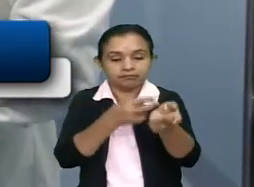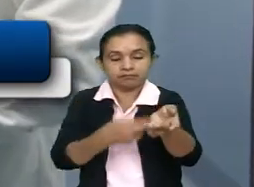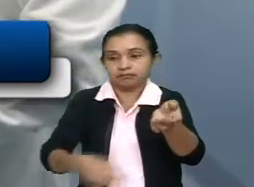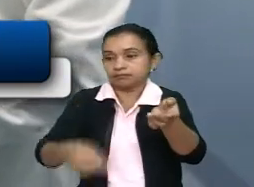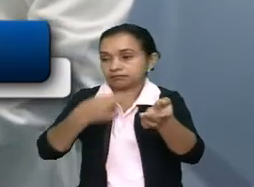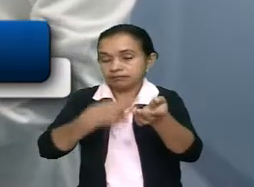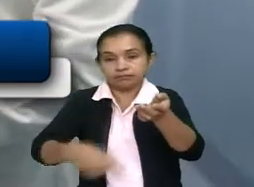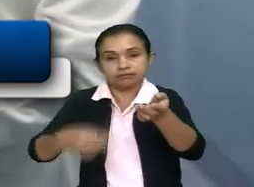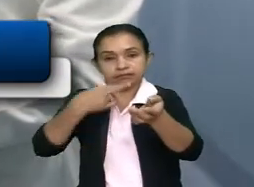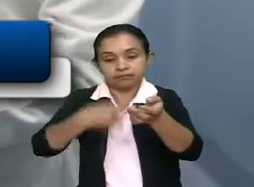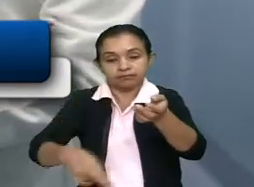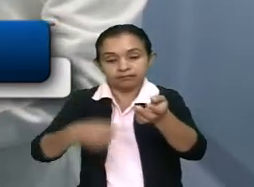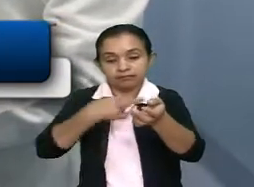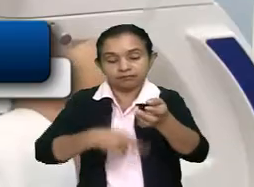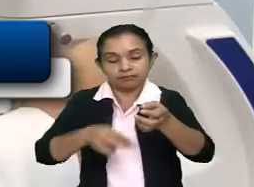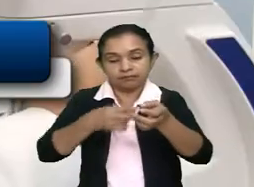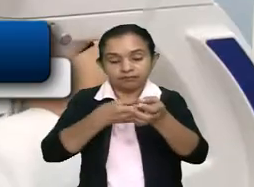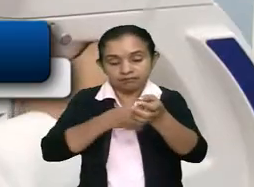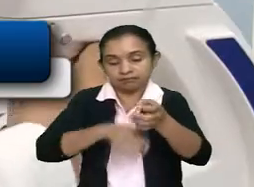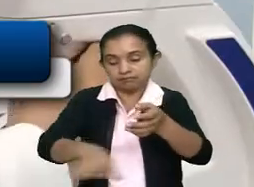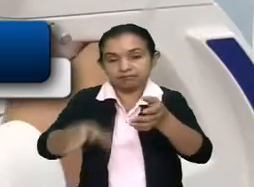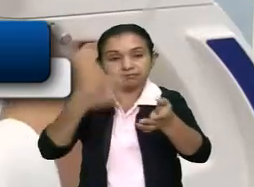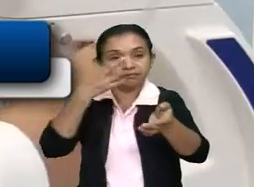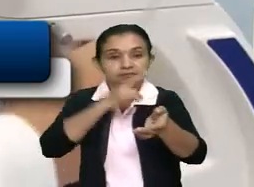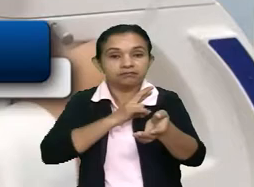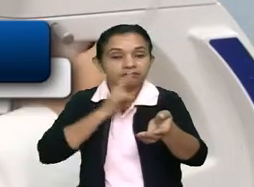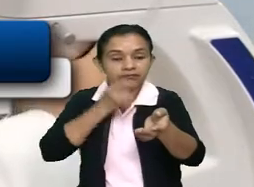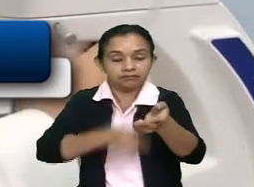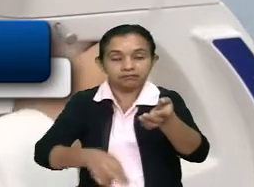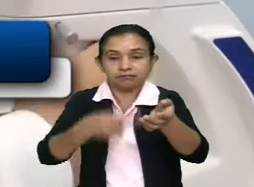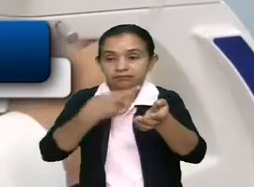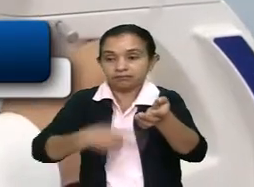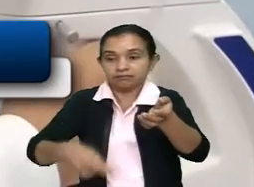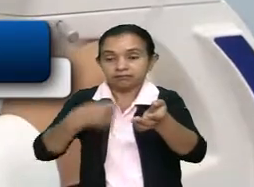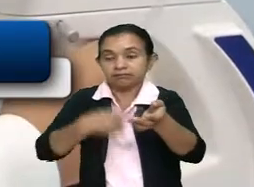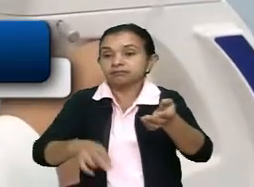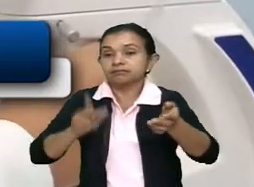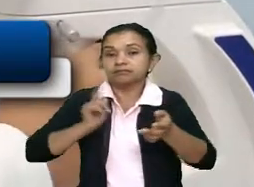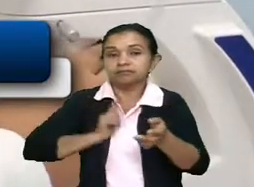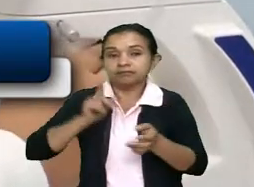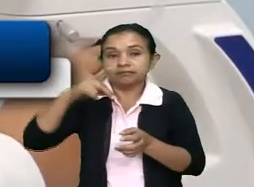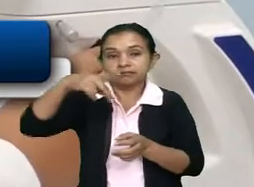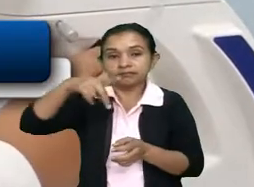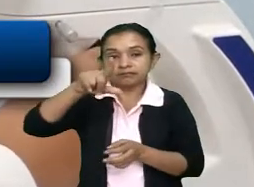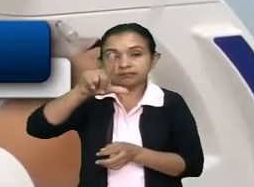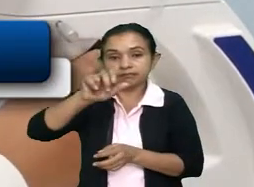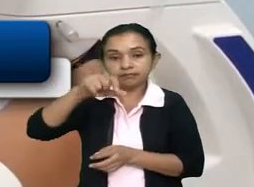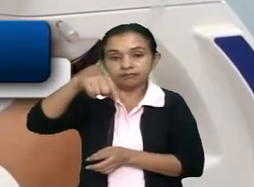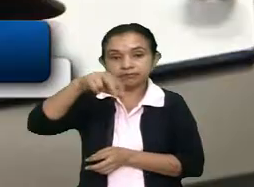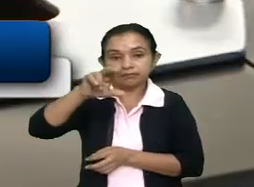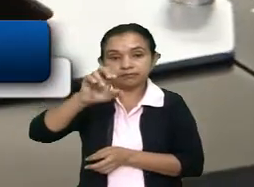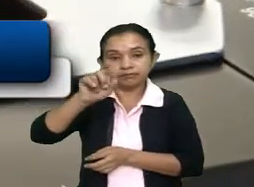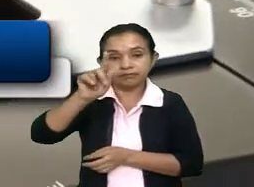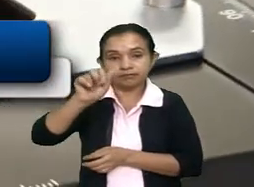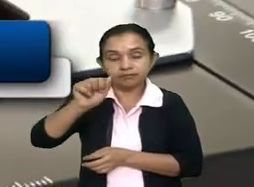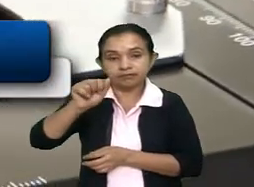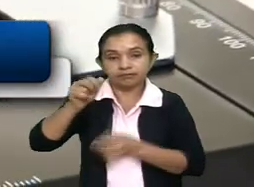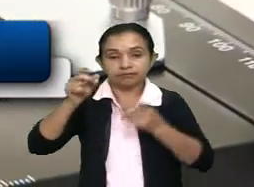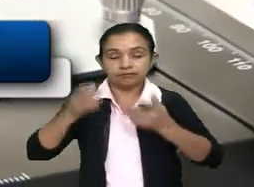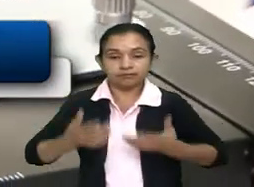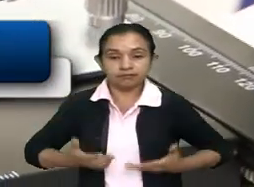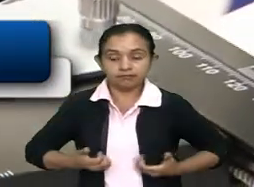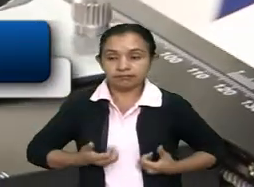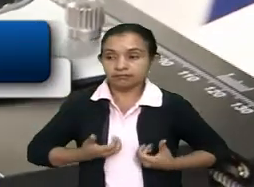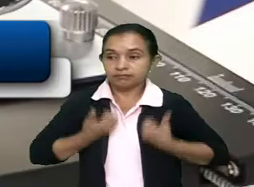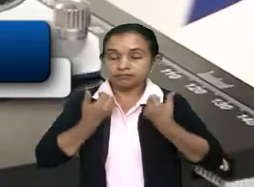o de tener una hemorragia imparable entonces hay que poner plaquetas y son estas las personas que están en quimioterapia generalmente ya